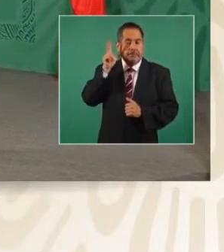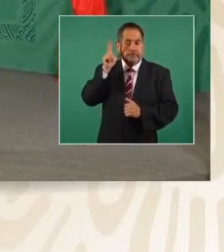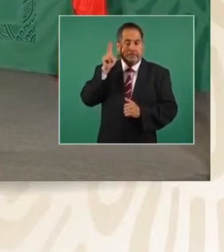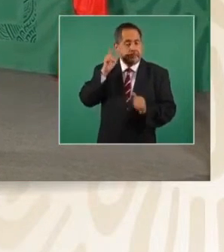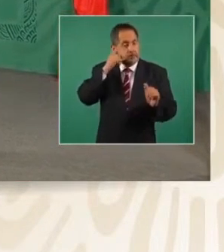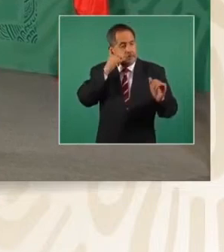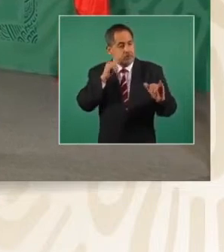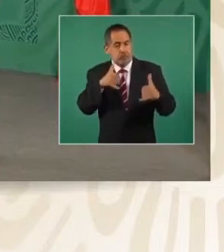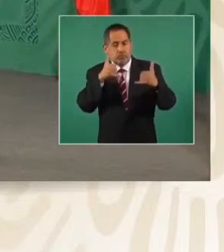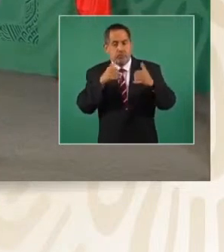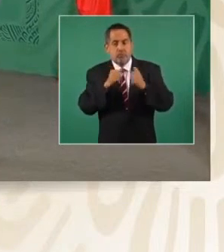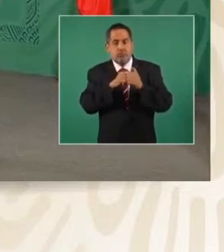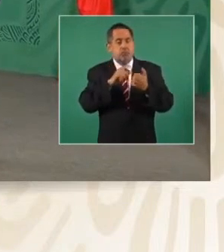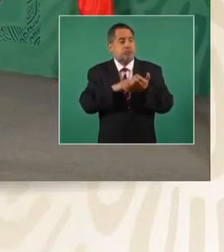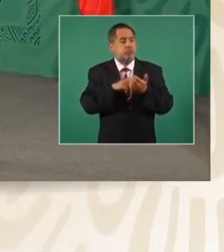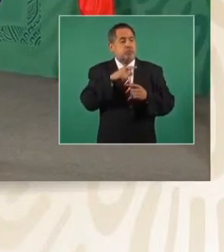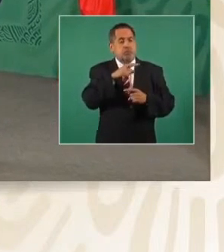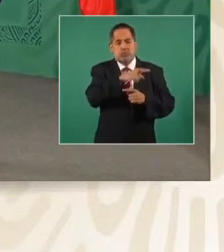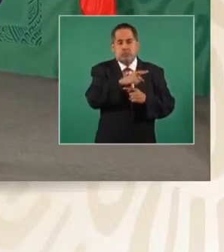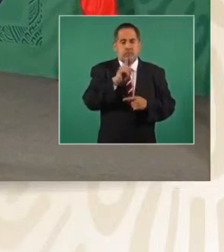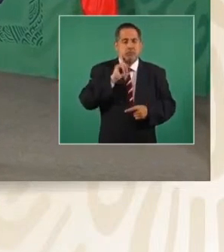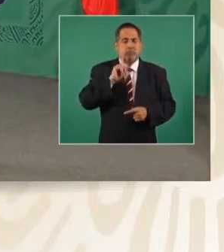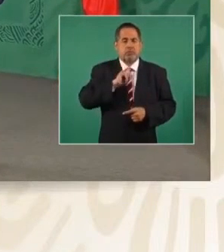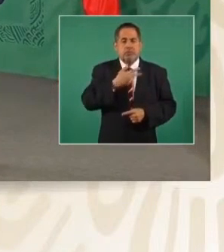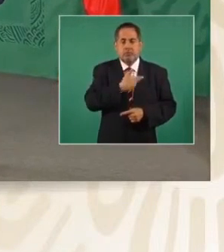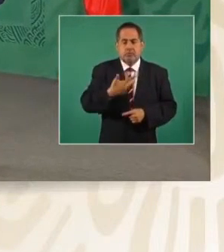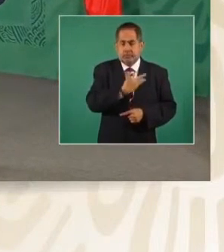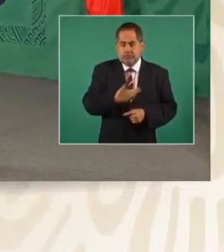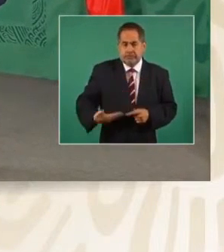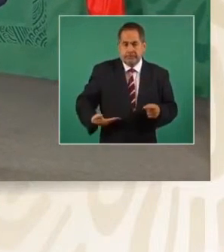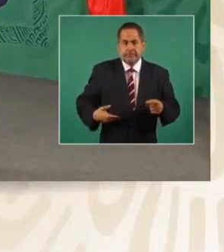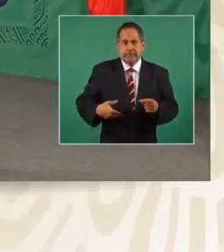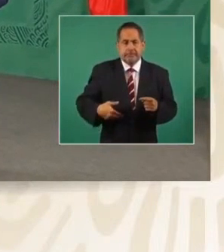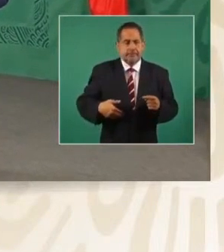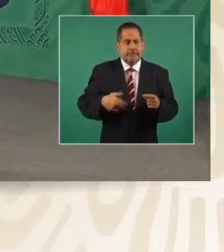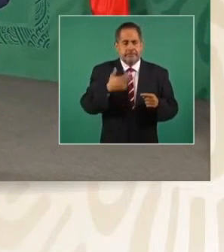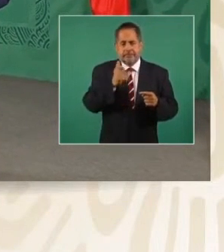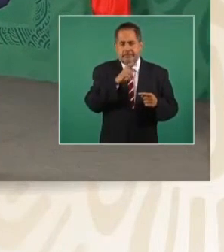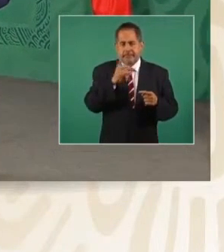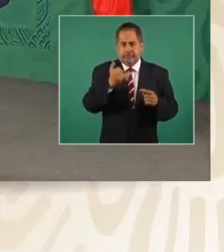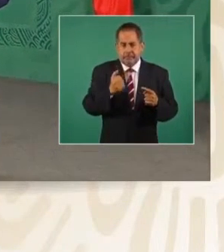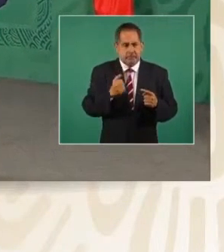la vicepresidenta Kamala Harris, lo mismo.